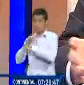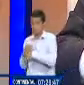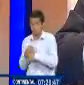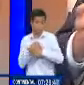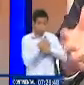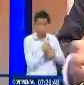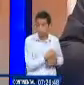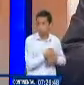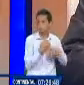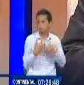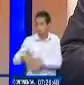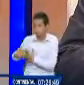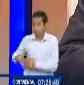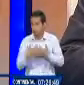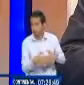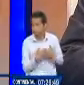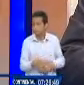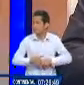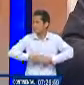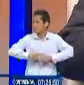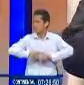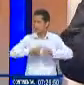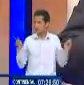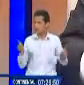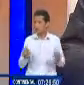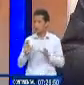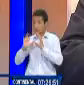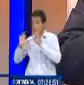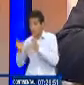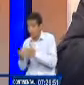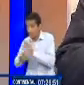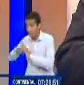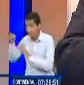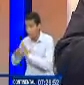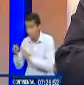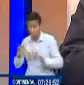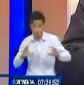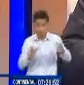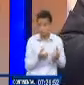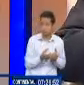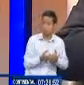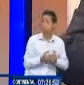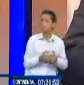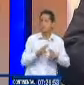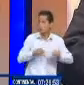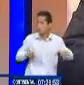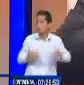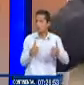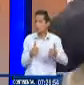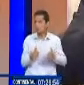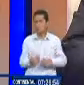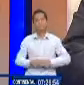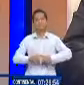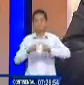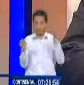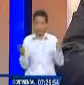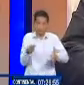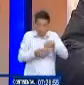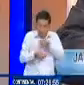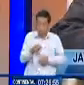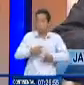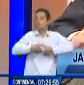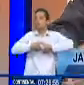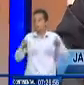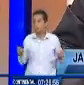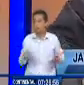distintas si bien los dos son recursos naturales no renovables pero la minería y el petróleo son industrias distintas se manejan de forma distinta en el negocio sin gas